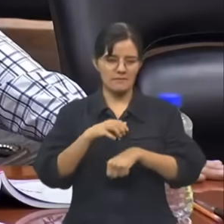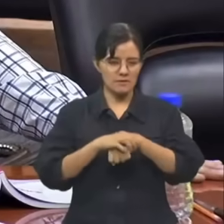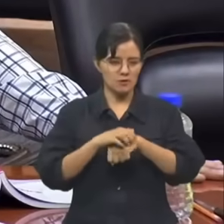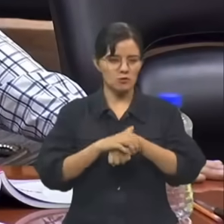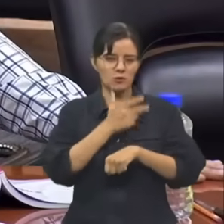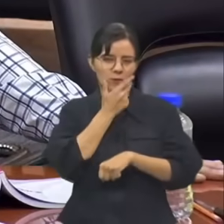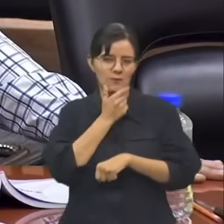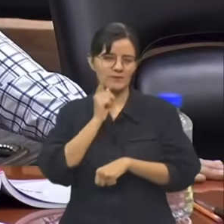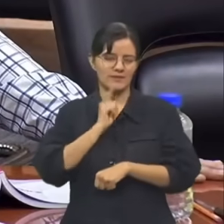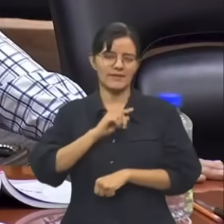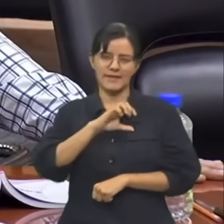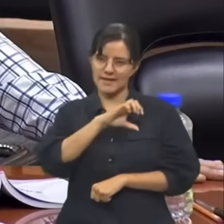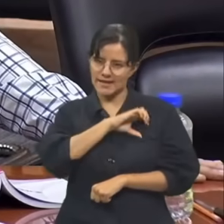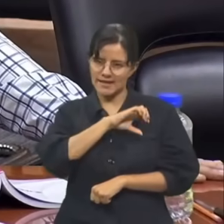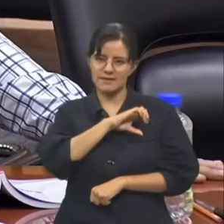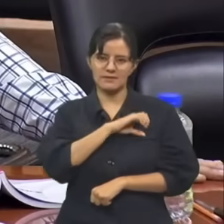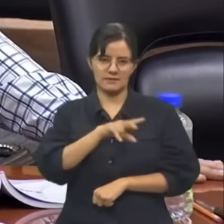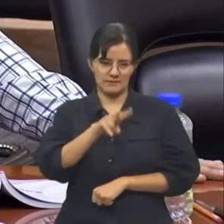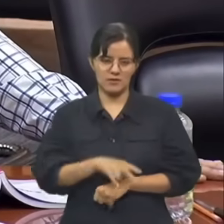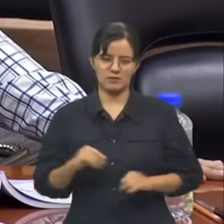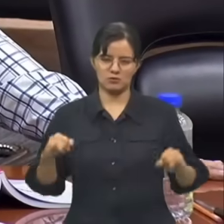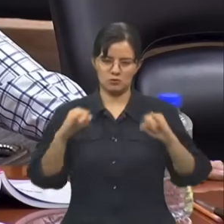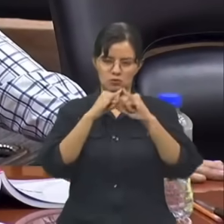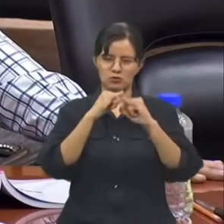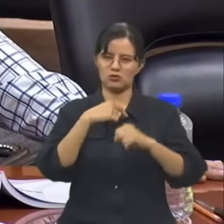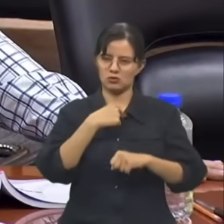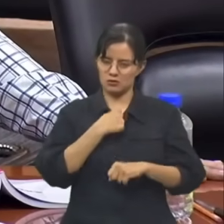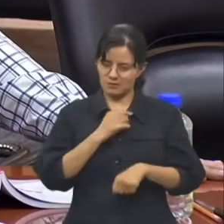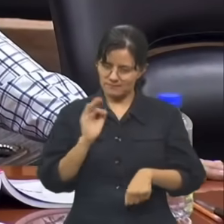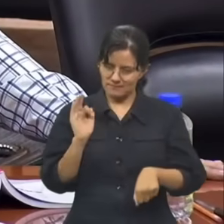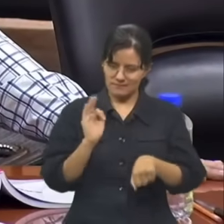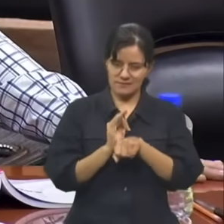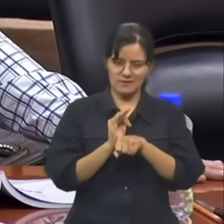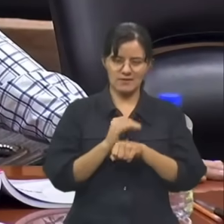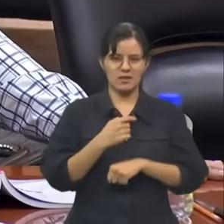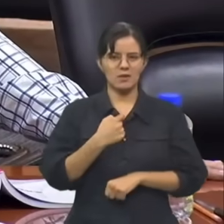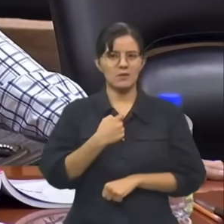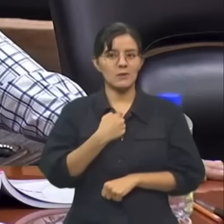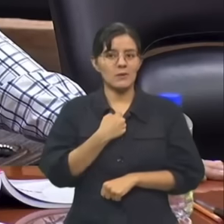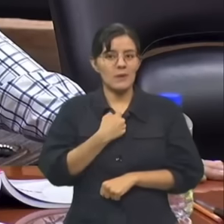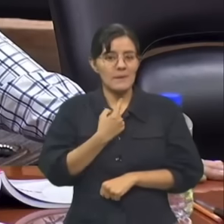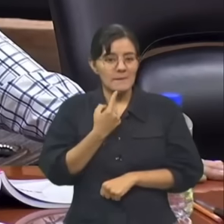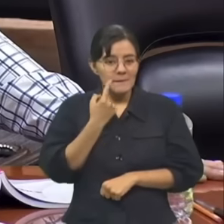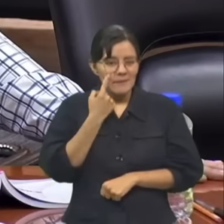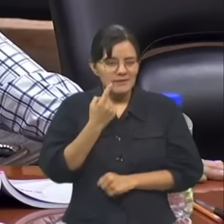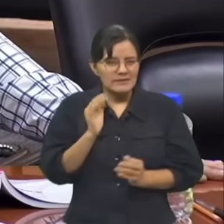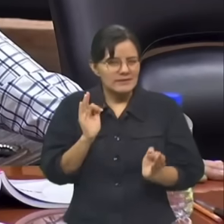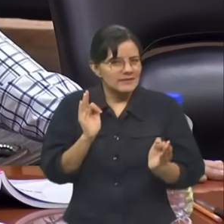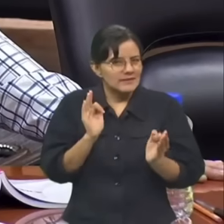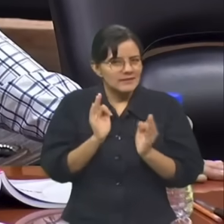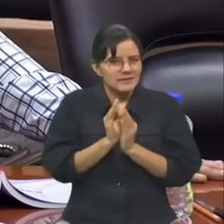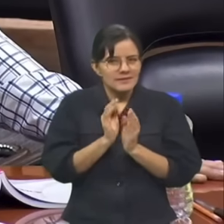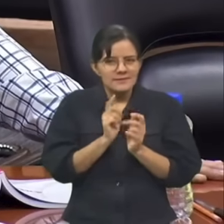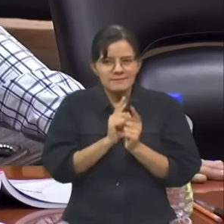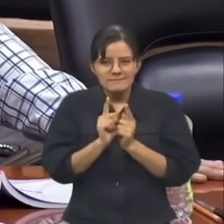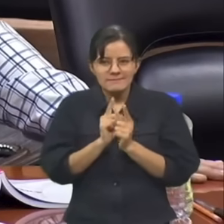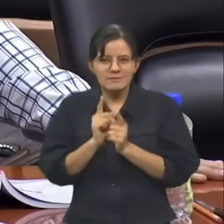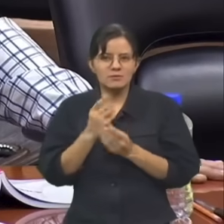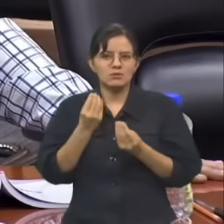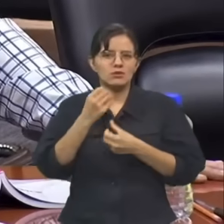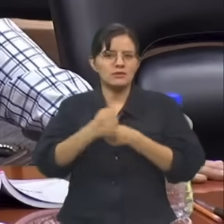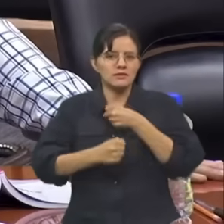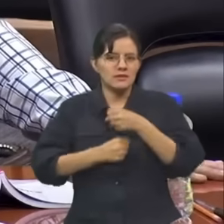esta institución que la he visto muy de cerca durante muchos años y que